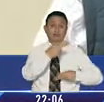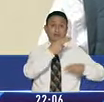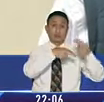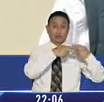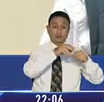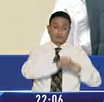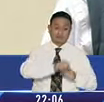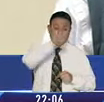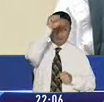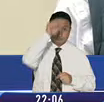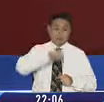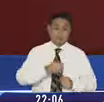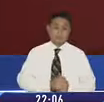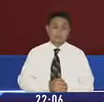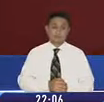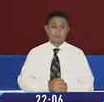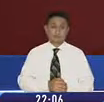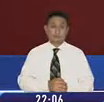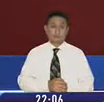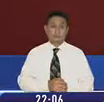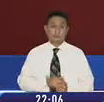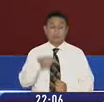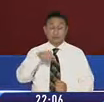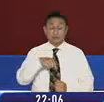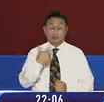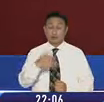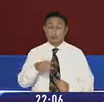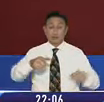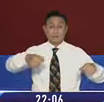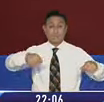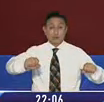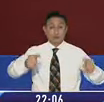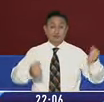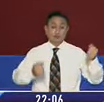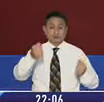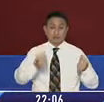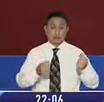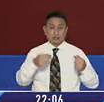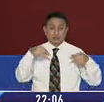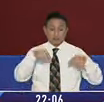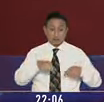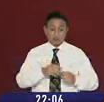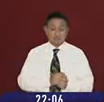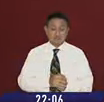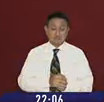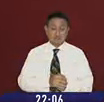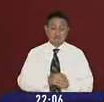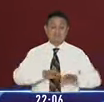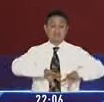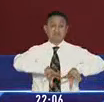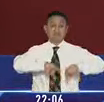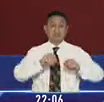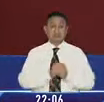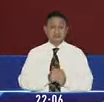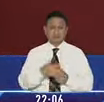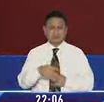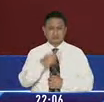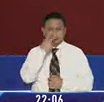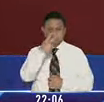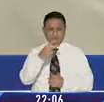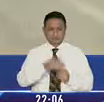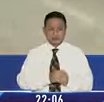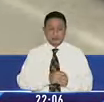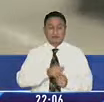para que ingresen los autos. Es demasiado, andan en motos, en carros aveos, que tenemos ya visto que es un aveo